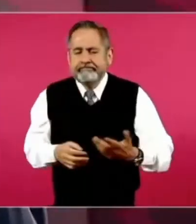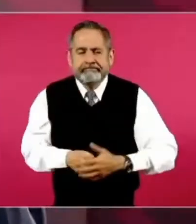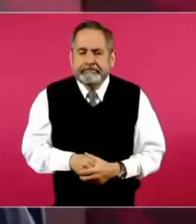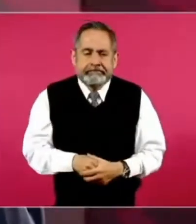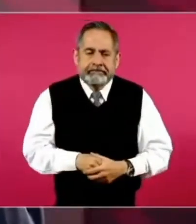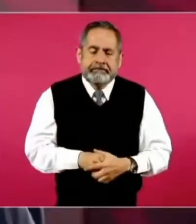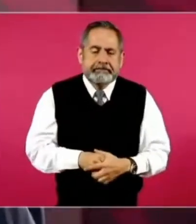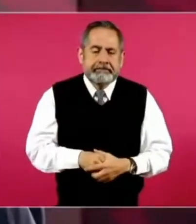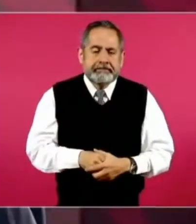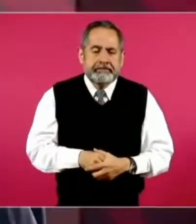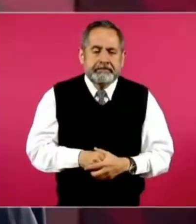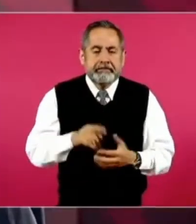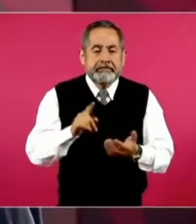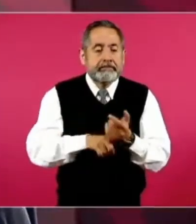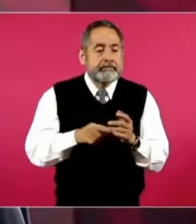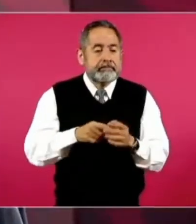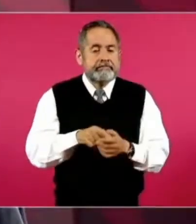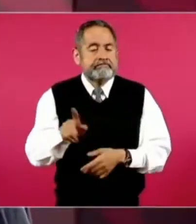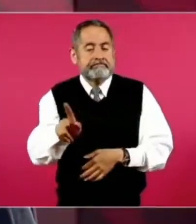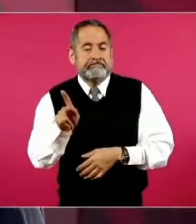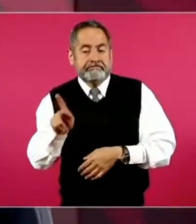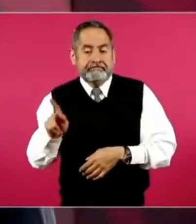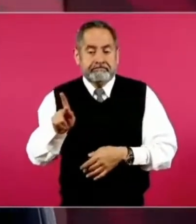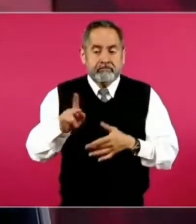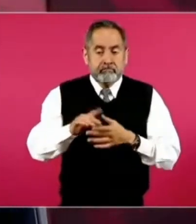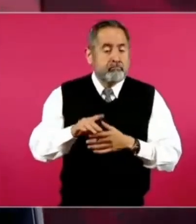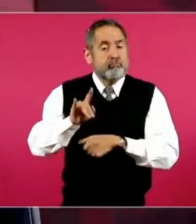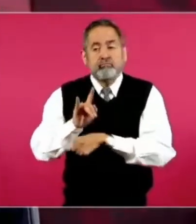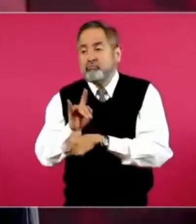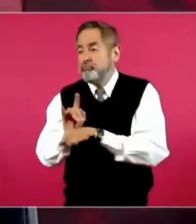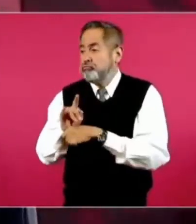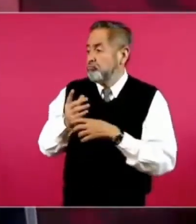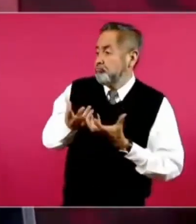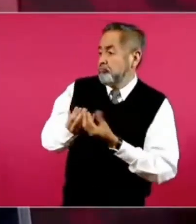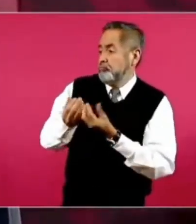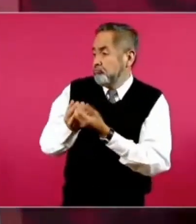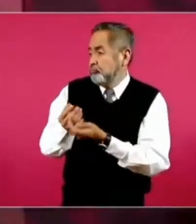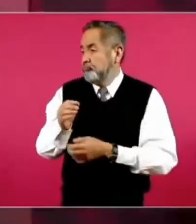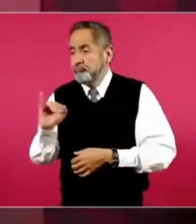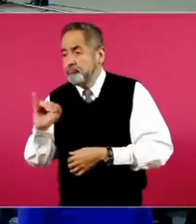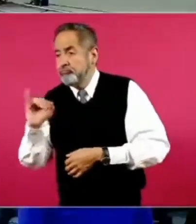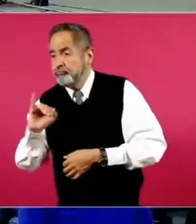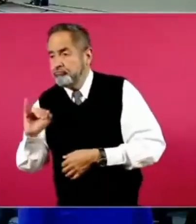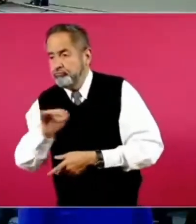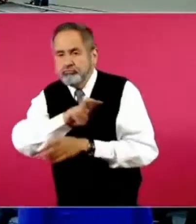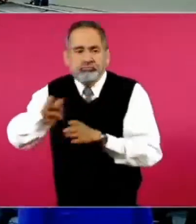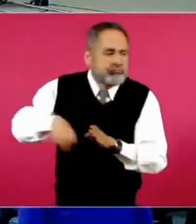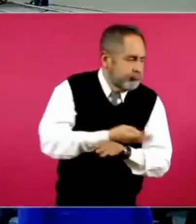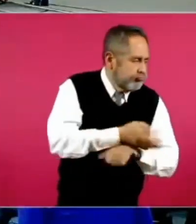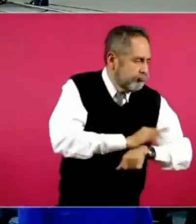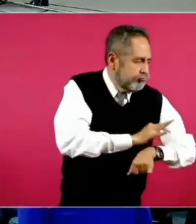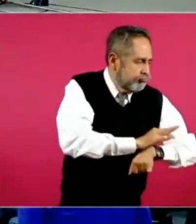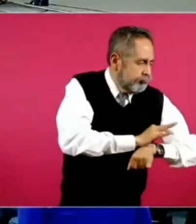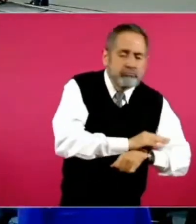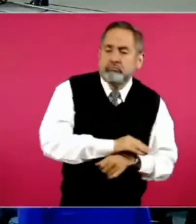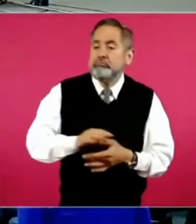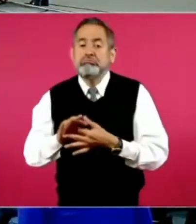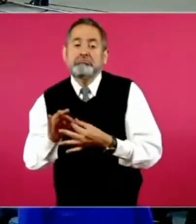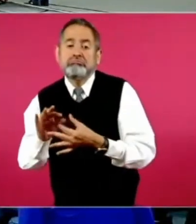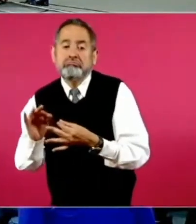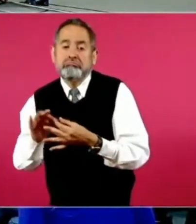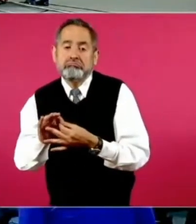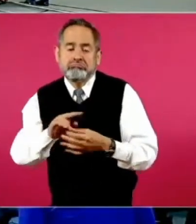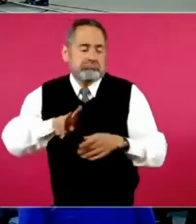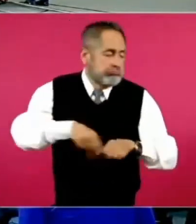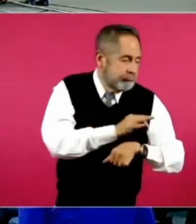que jugaban ese papel de alcahuetes del régimen y que le hicieron